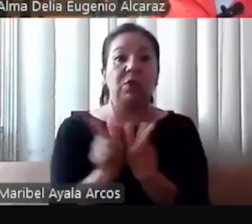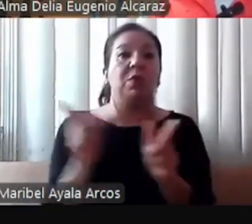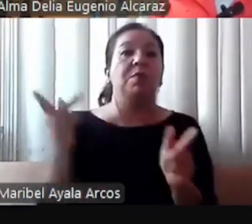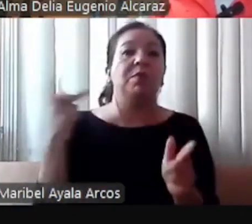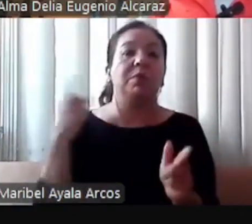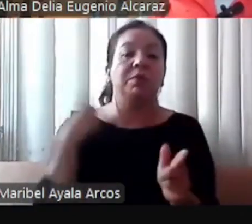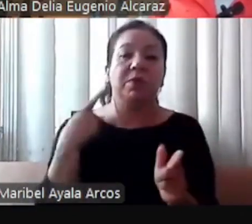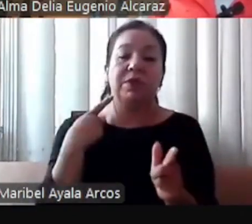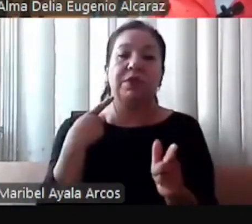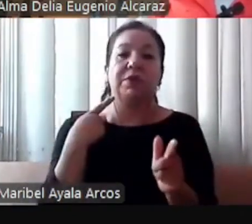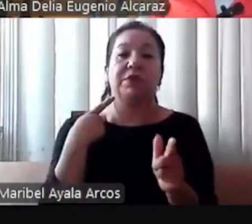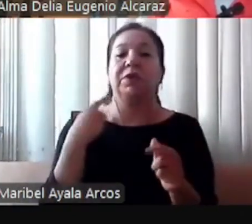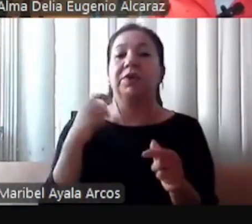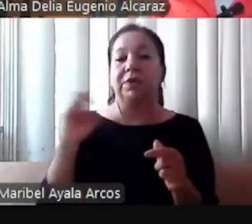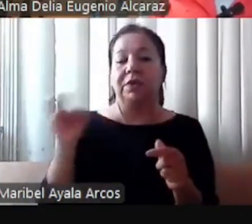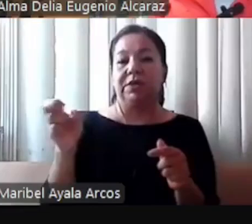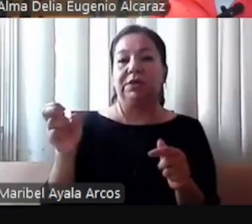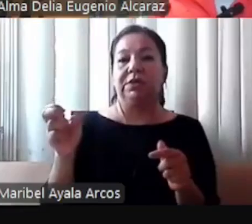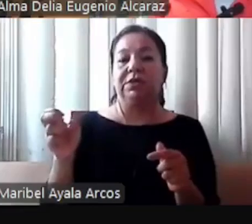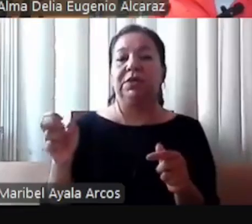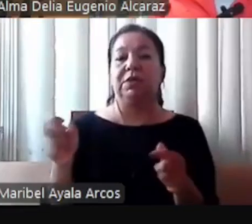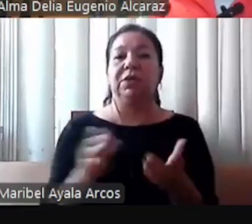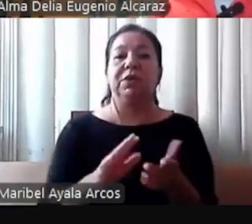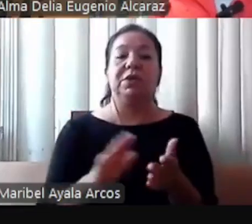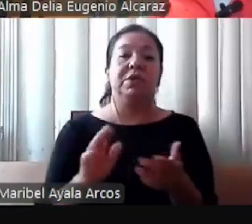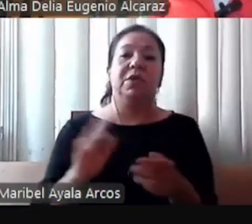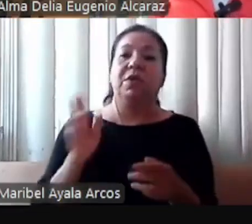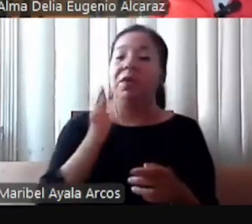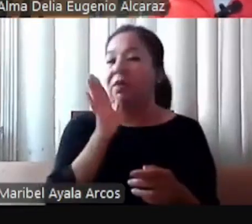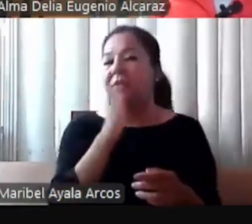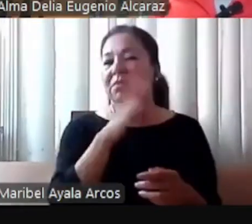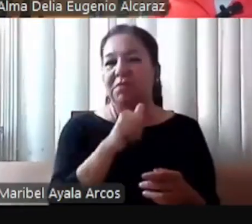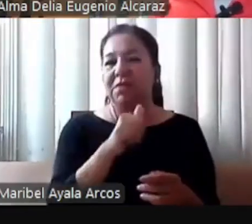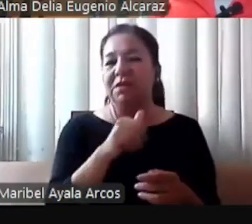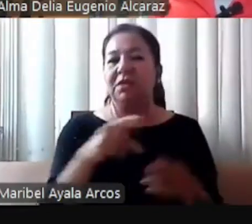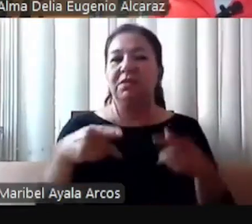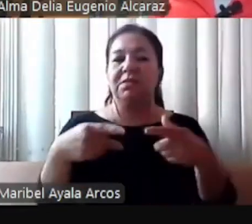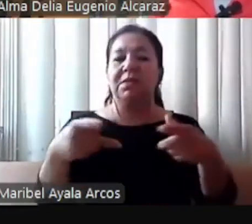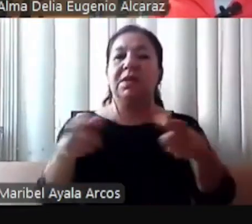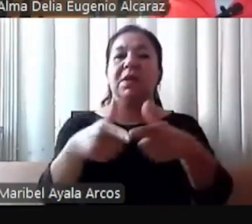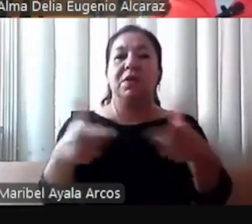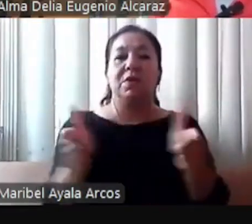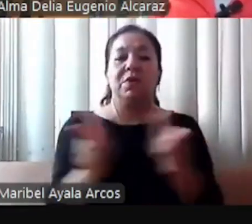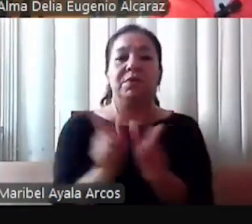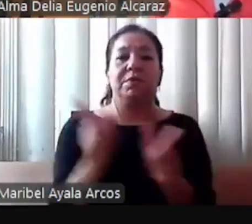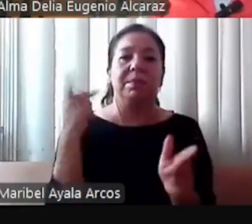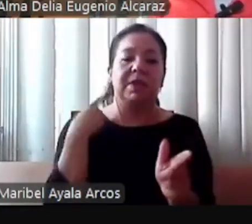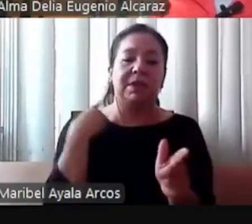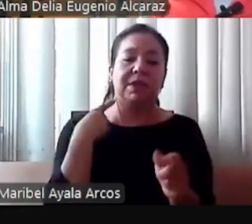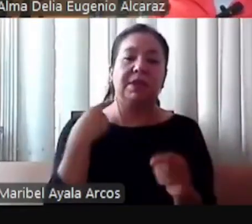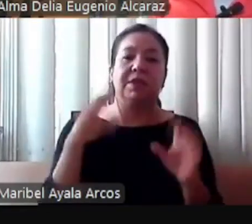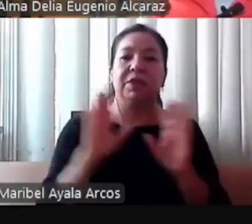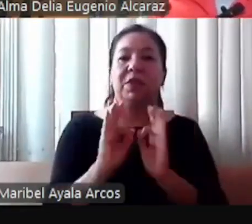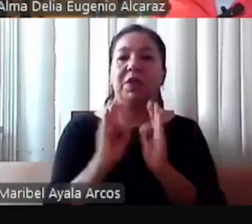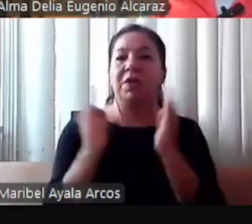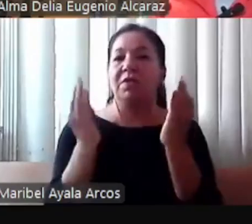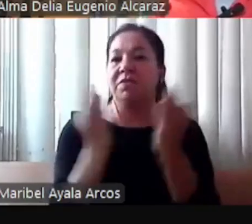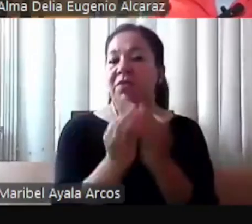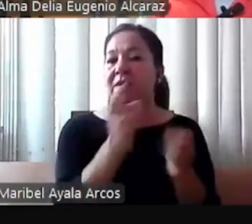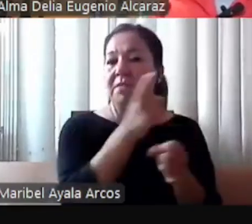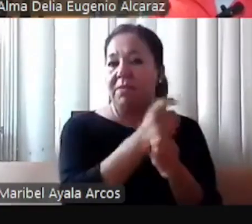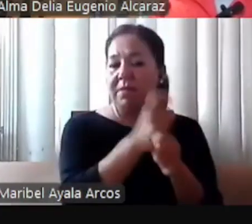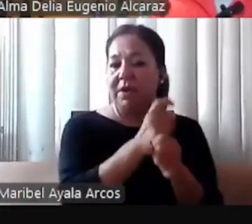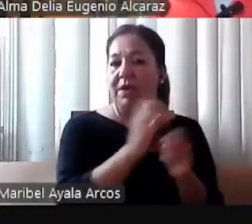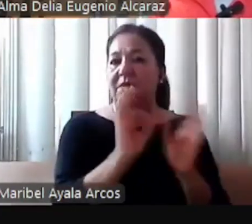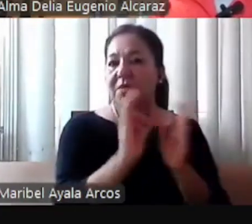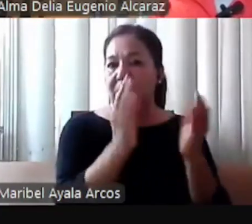una norma privativa en contra de dicho partido y como consecuencia en contra de la postulación de la primera fórmula de la lista de regidurías de dicho